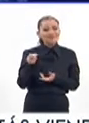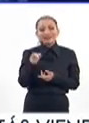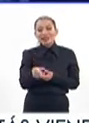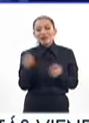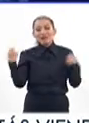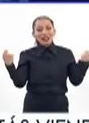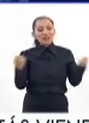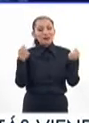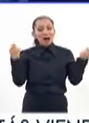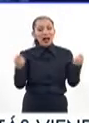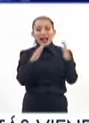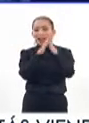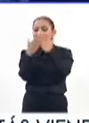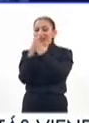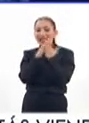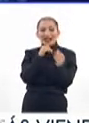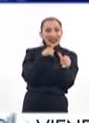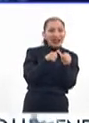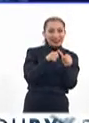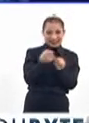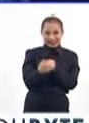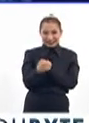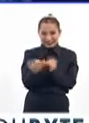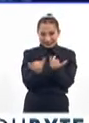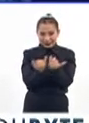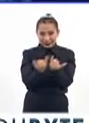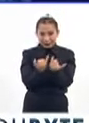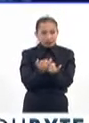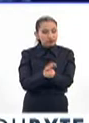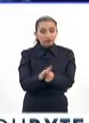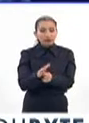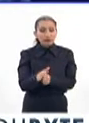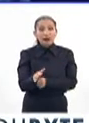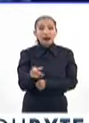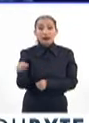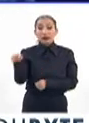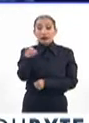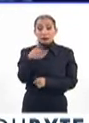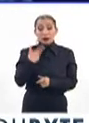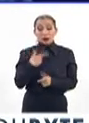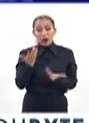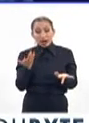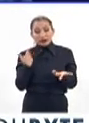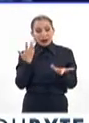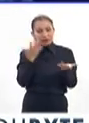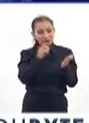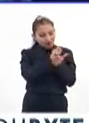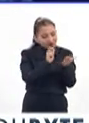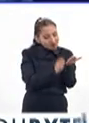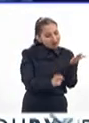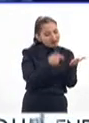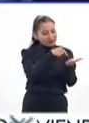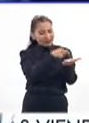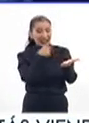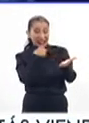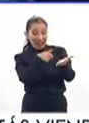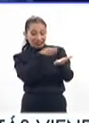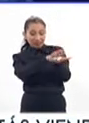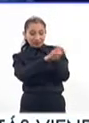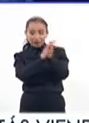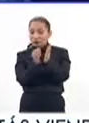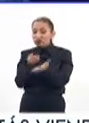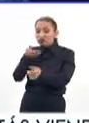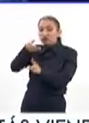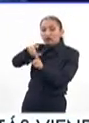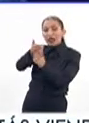un festival de las letras como este es que quien hace literatura con esas letras pueda llegar